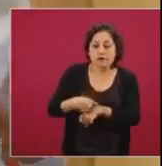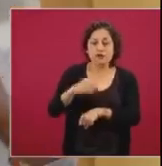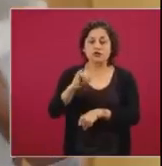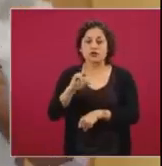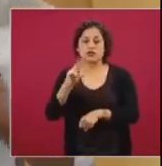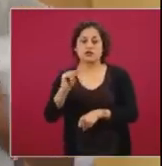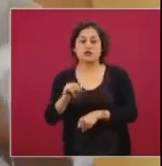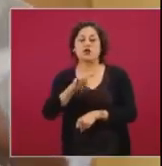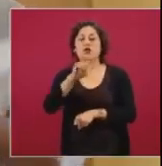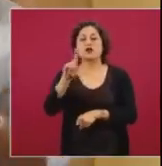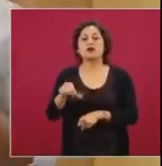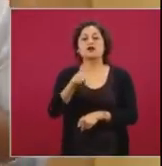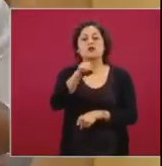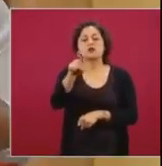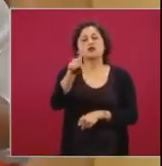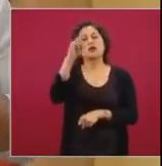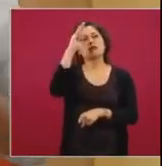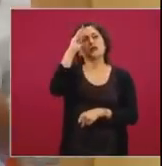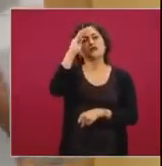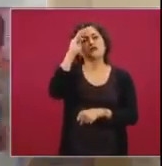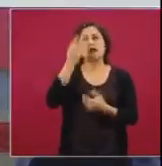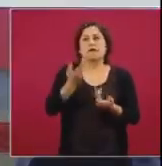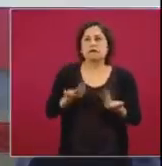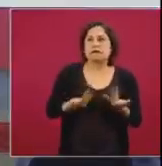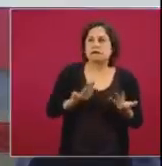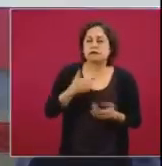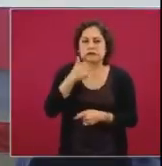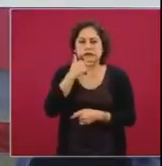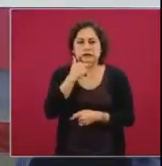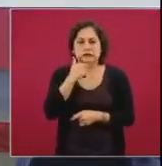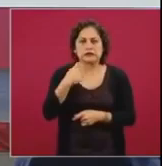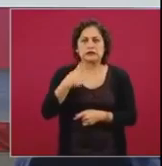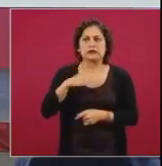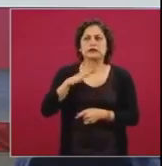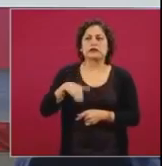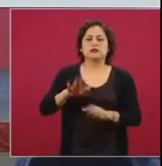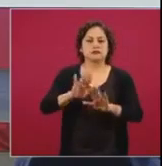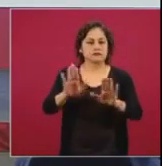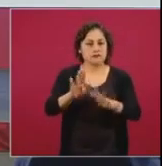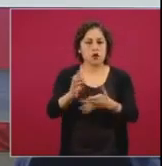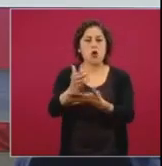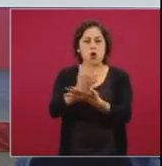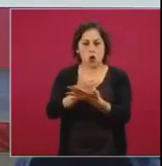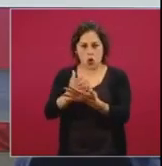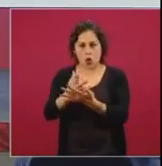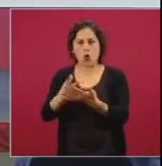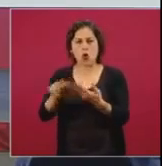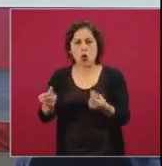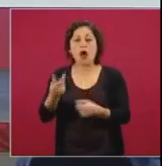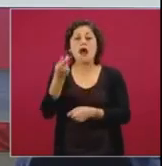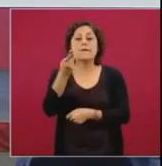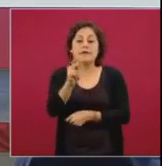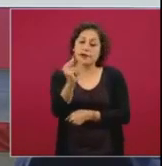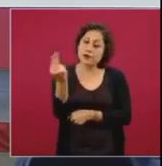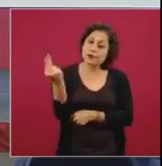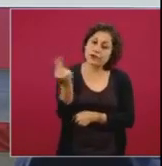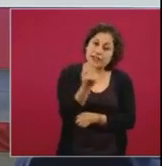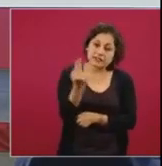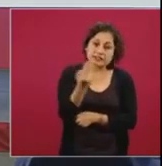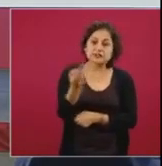vayamos a curar. Es una enfermedad curable, que sí es un poco larga y conlleva esta asociación de fármacos, pero nos podemos llegar a